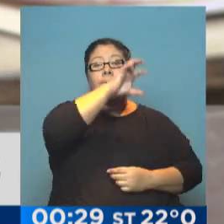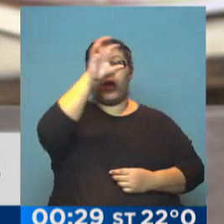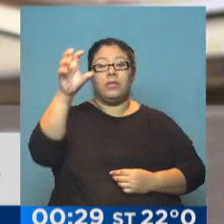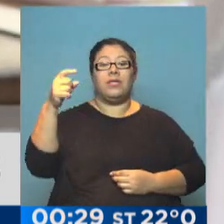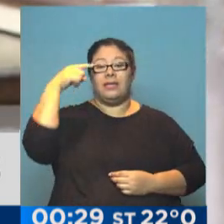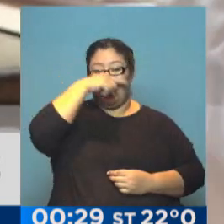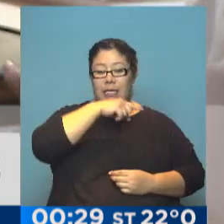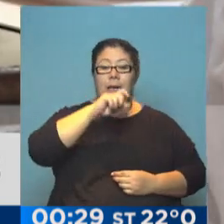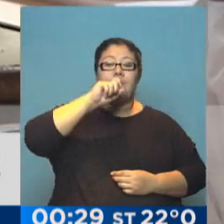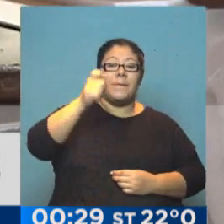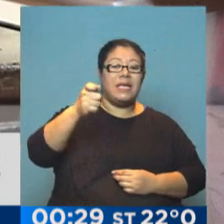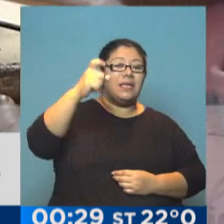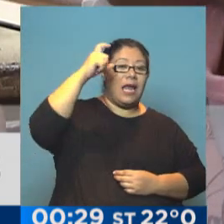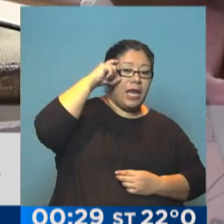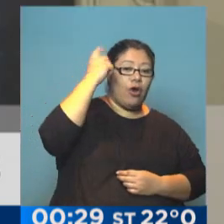febrero.